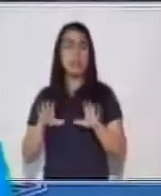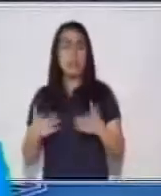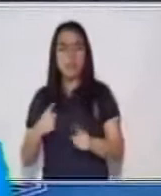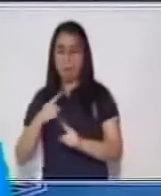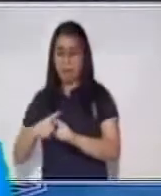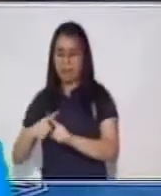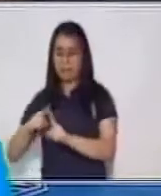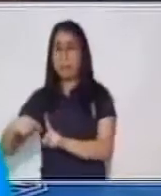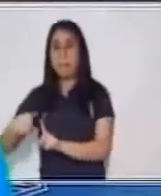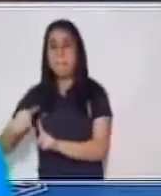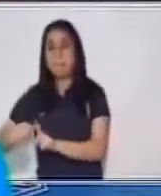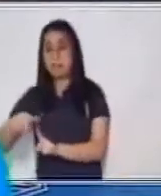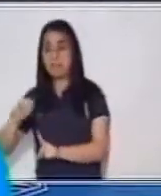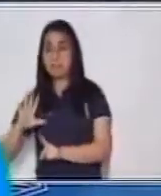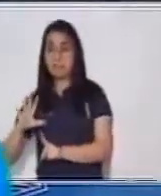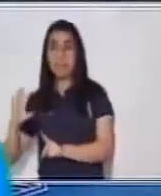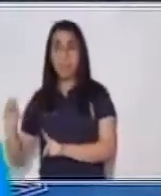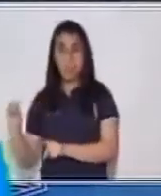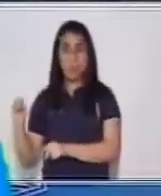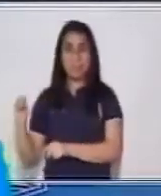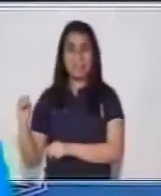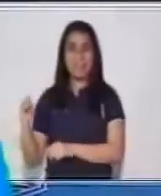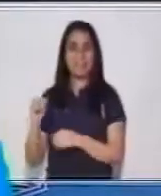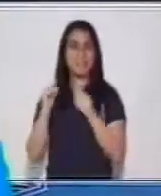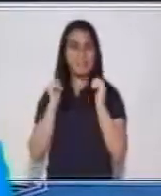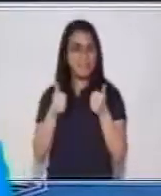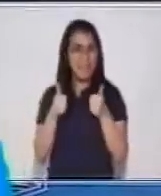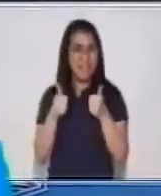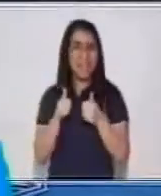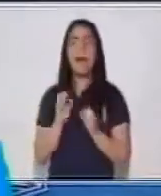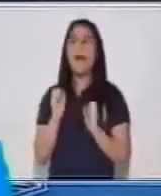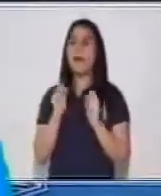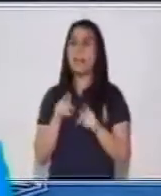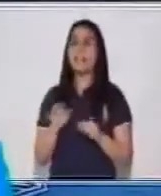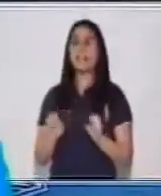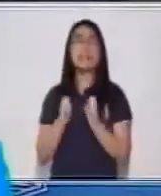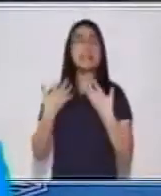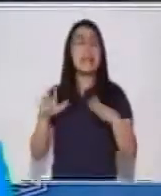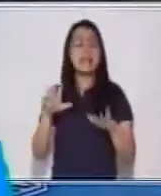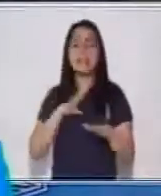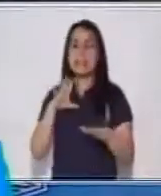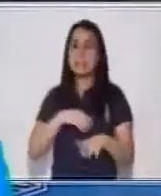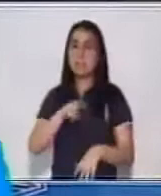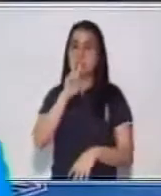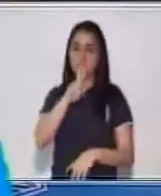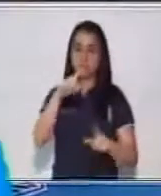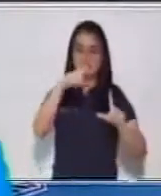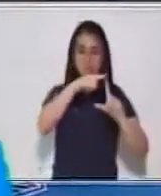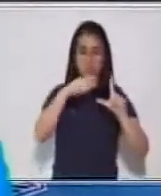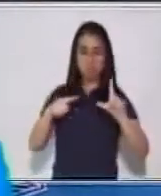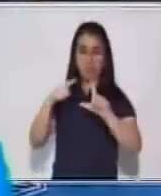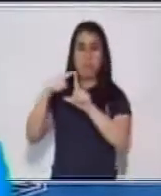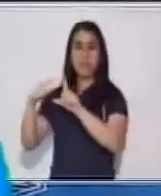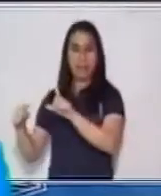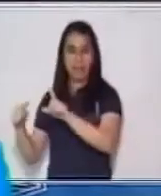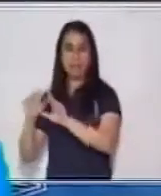Ya tenemos entonces nuestros triángulos rectángulos. Aquí siempre vamos a tener 90 grados.